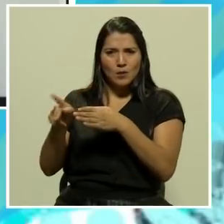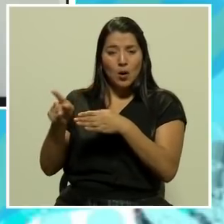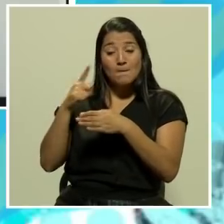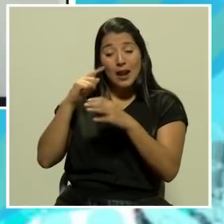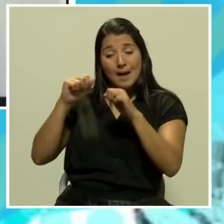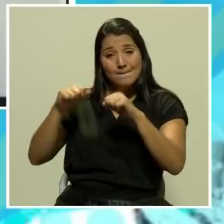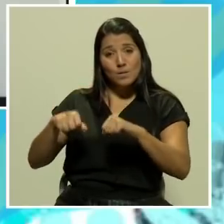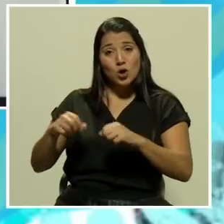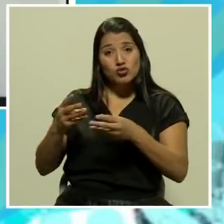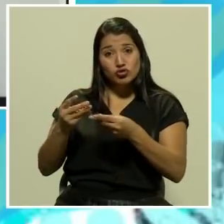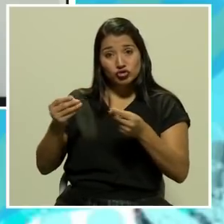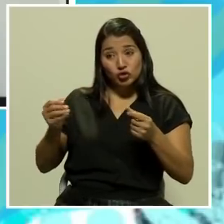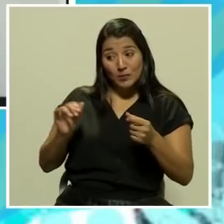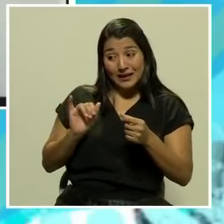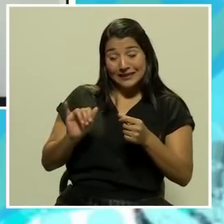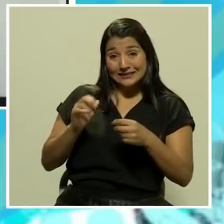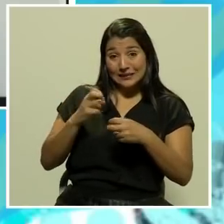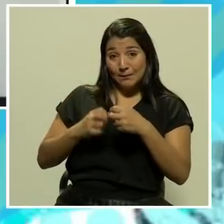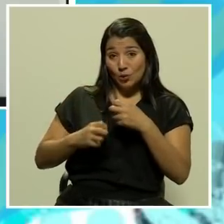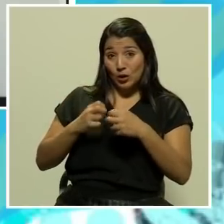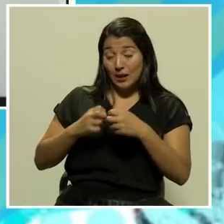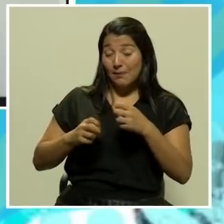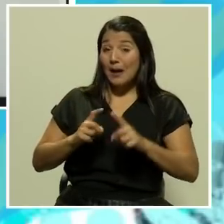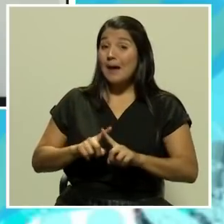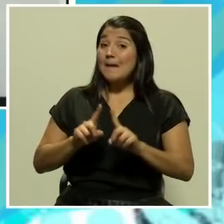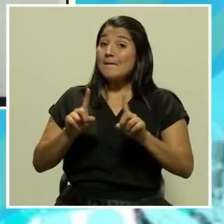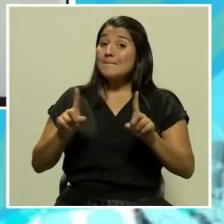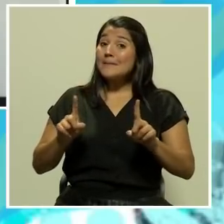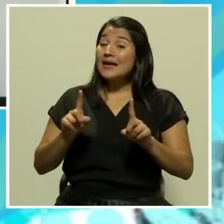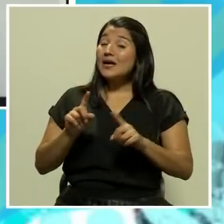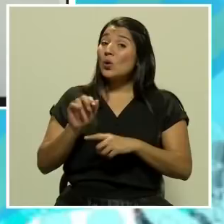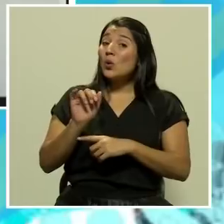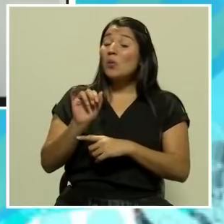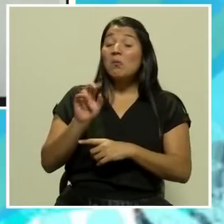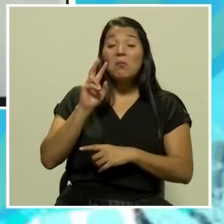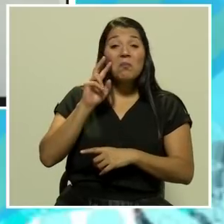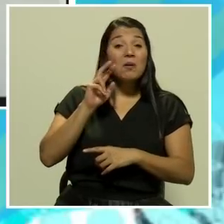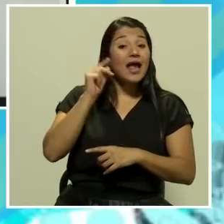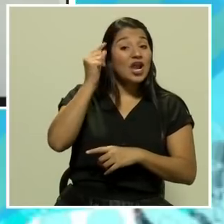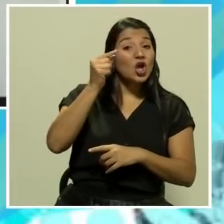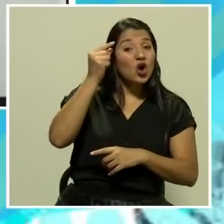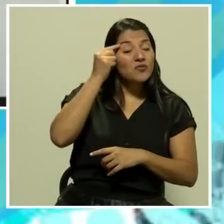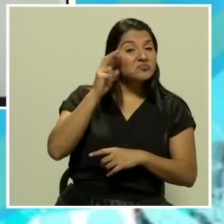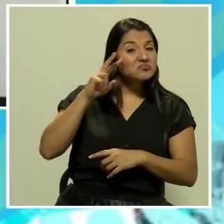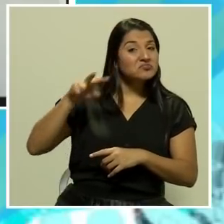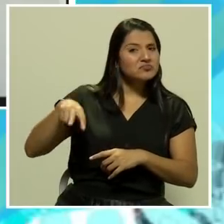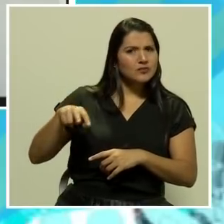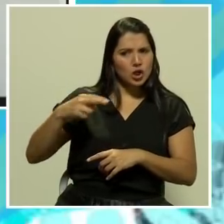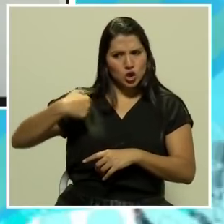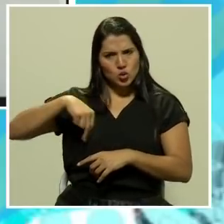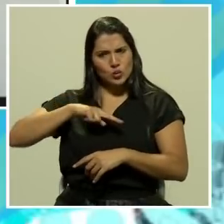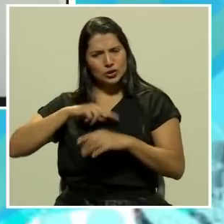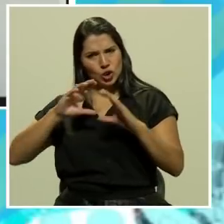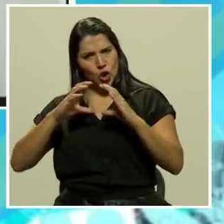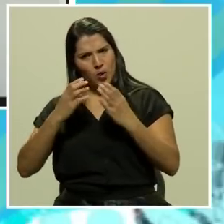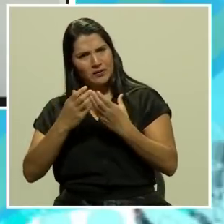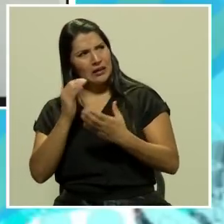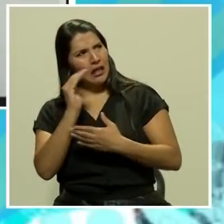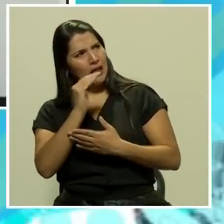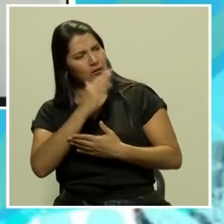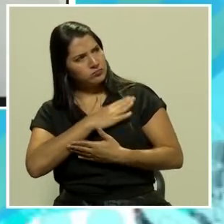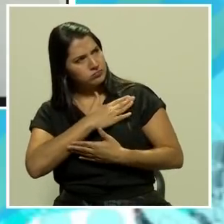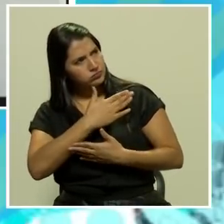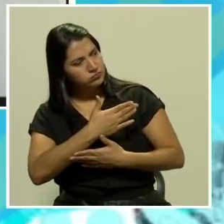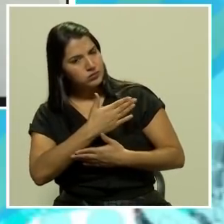resolver este problema. Sin embargo, eso no se ha tomado en cuenta, a pesar de que el Comité Multidisciplinario se ha puesto a la orden tanto del